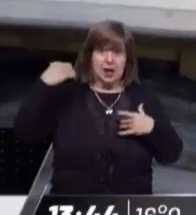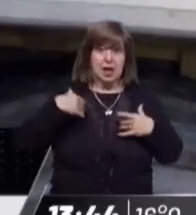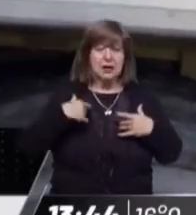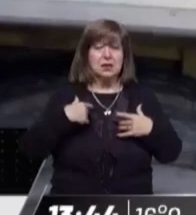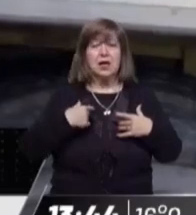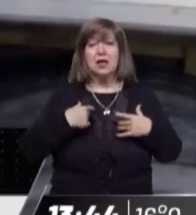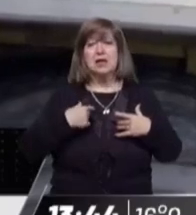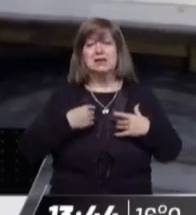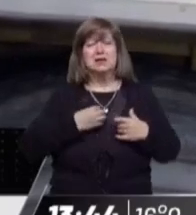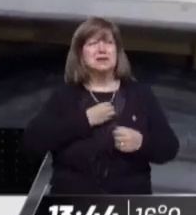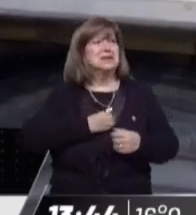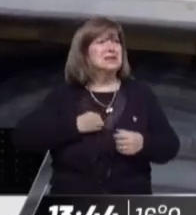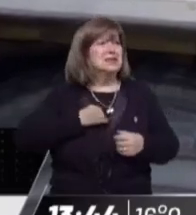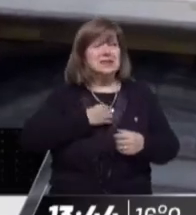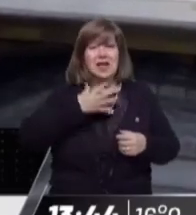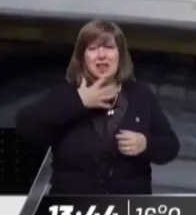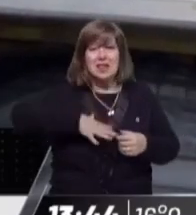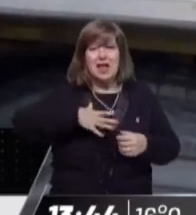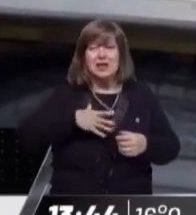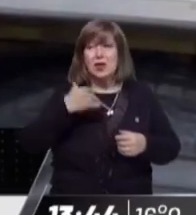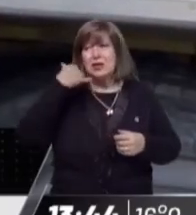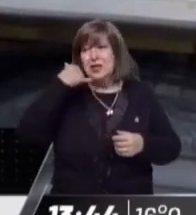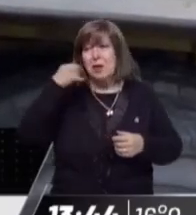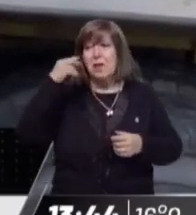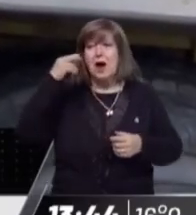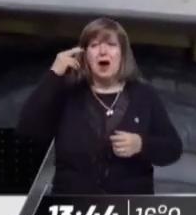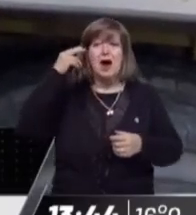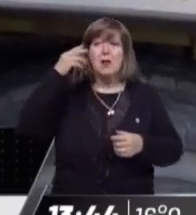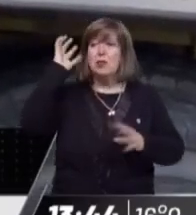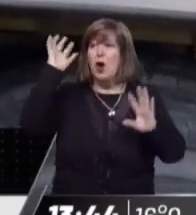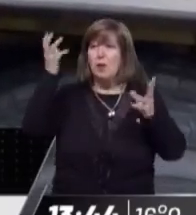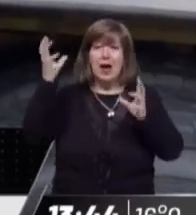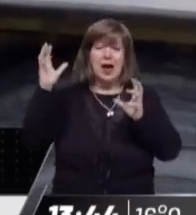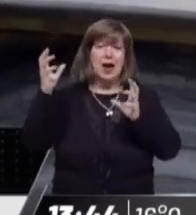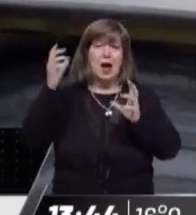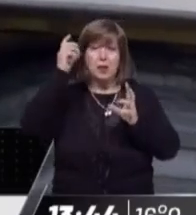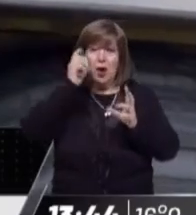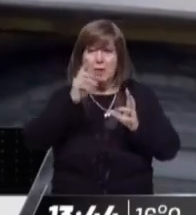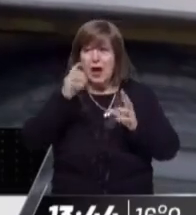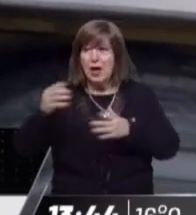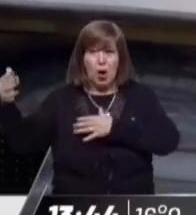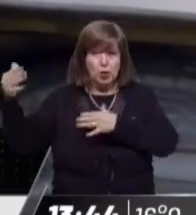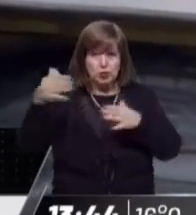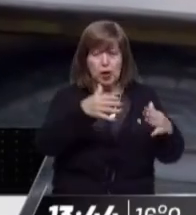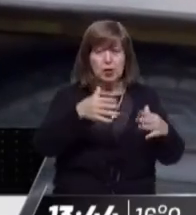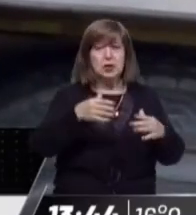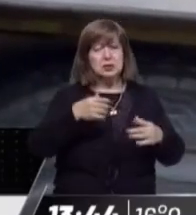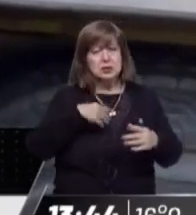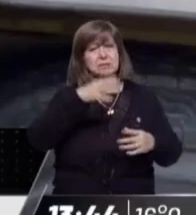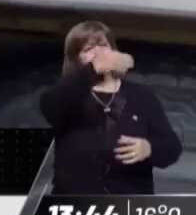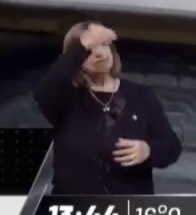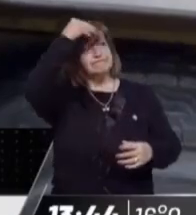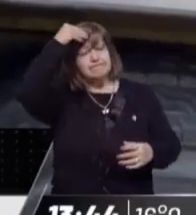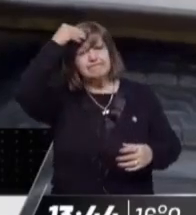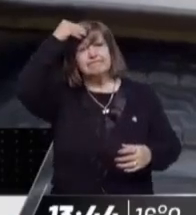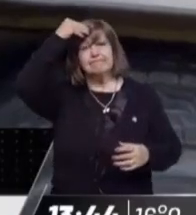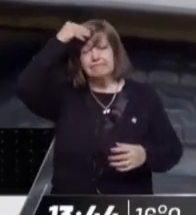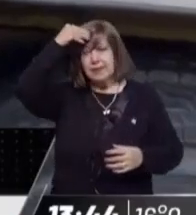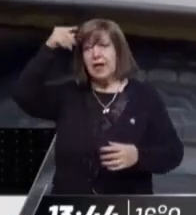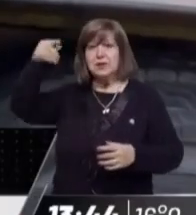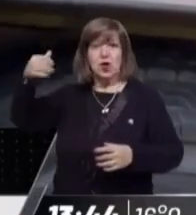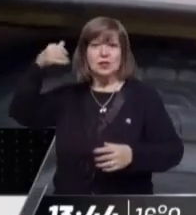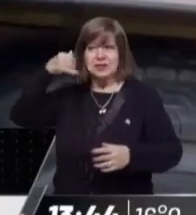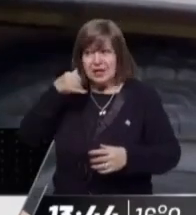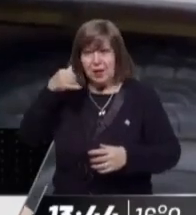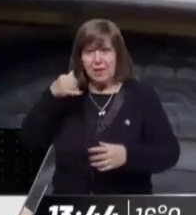lo más rápido posible. Por eso damos lo mejor para la gente, hacemos lo posible para llegar lo más rápido posible, tratar de